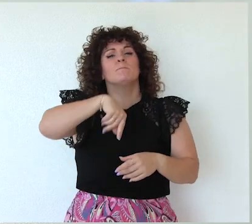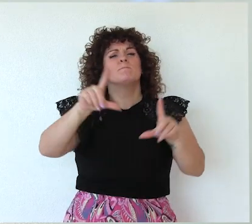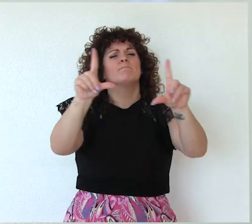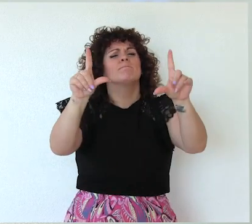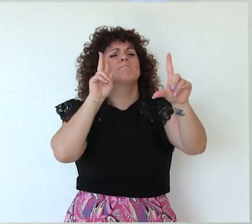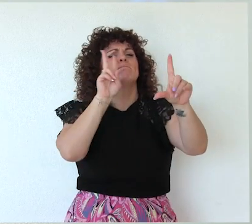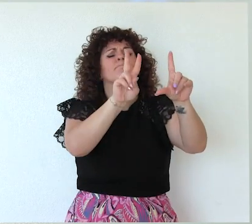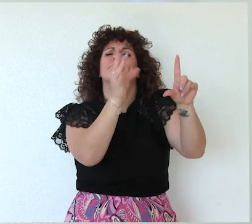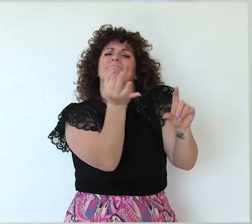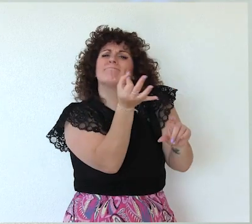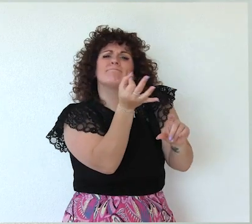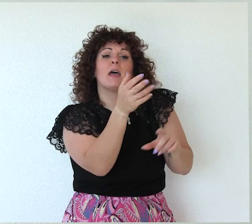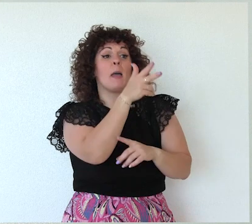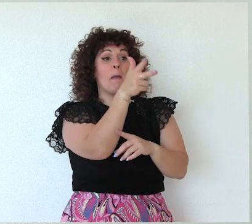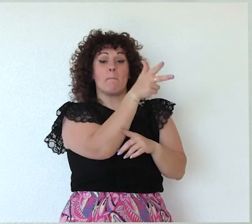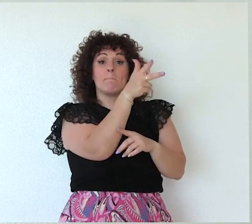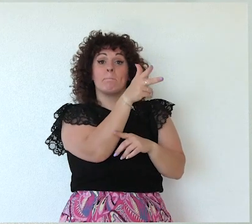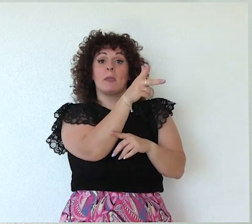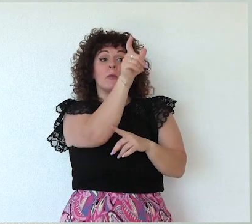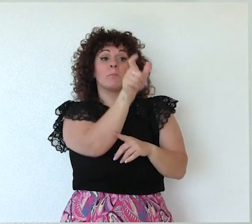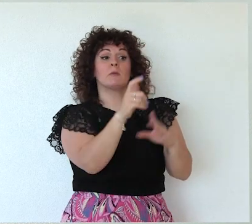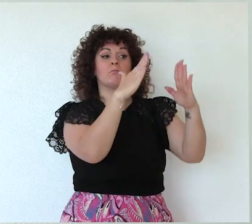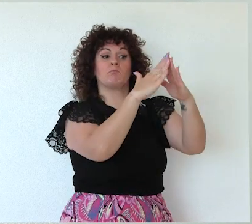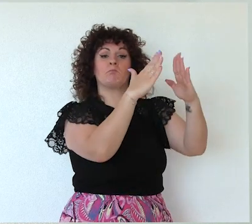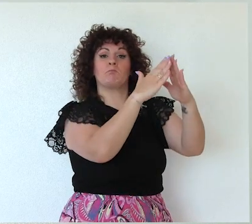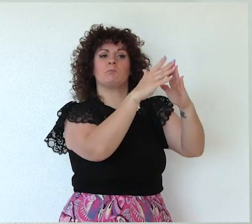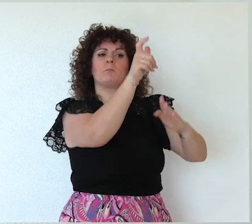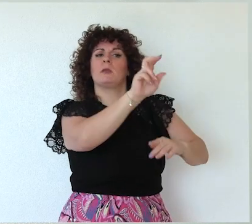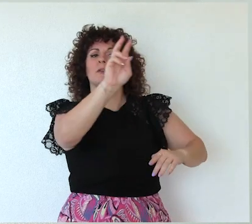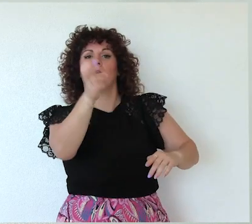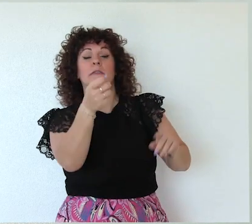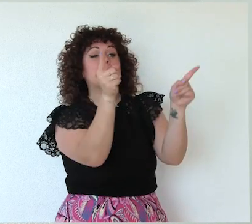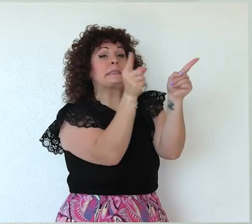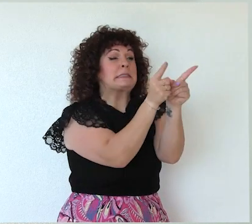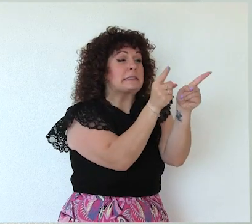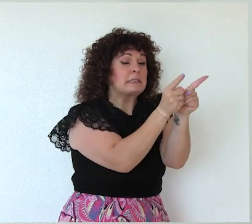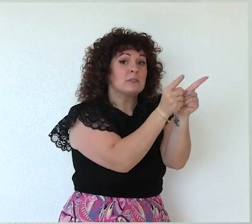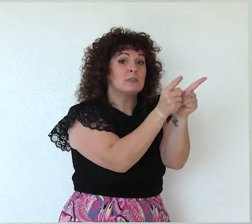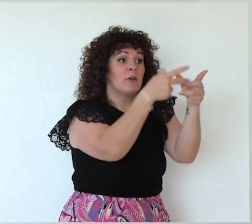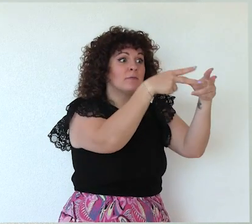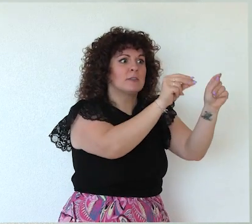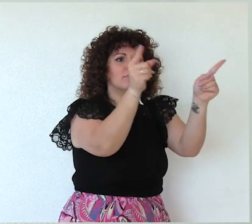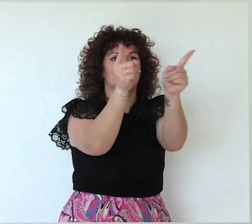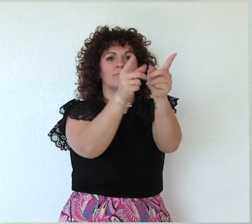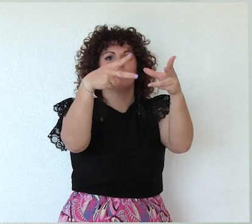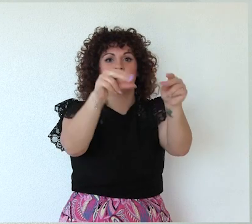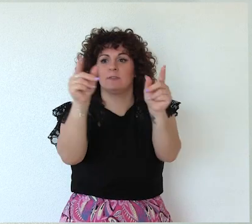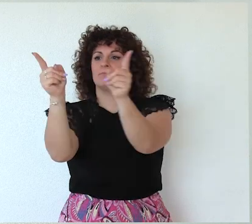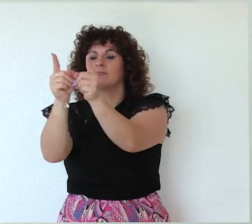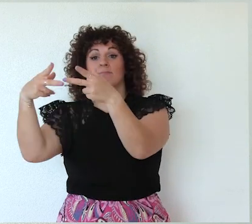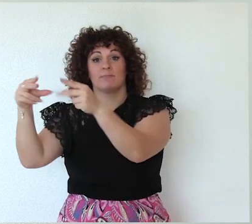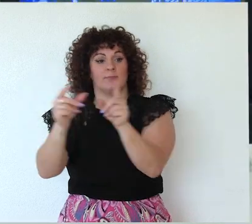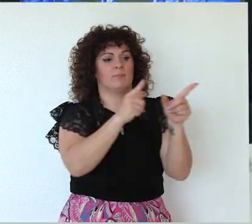que vemos en las televisiones son vídeos domésticos de otras personas. Son muy breves y van pasando de unos